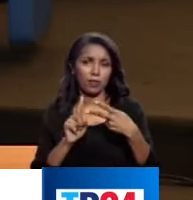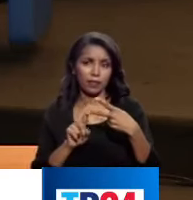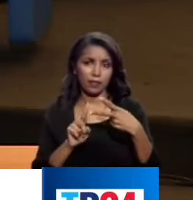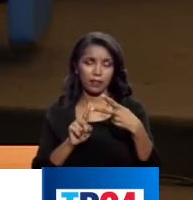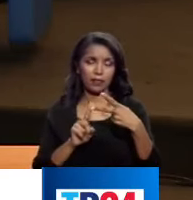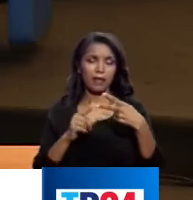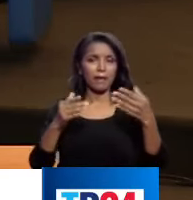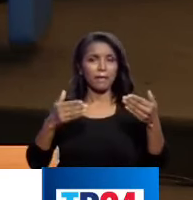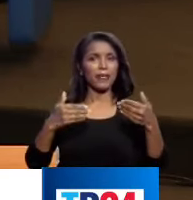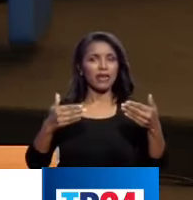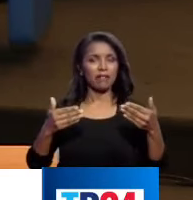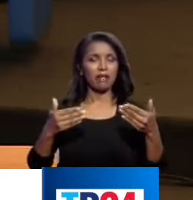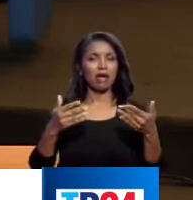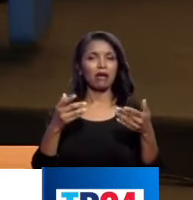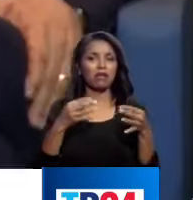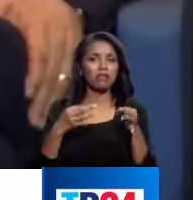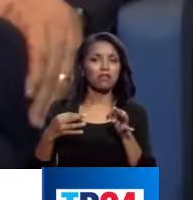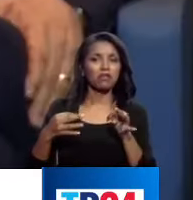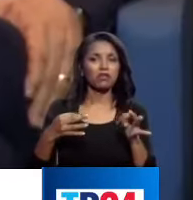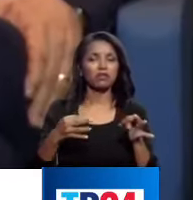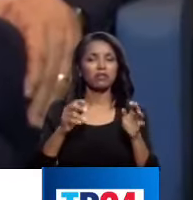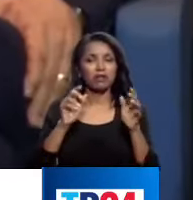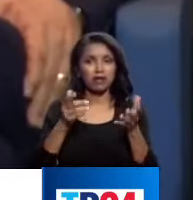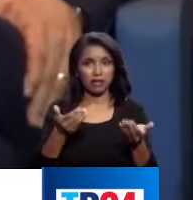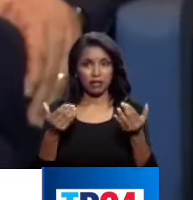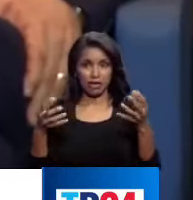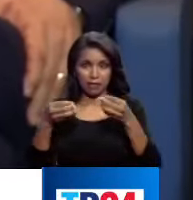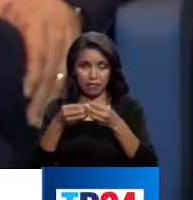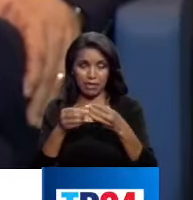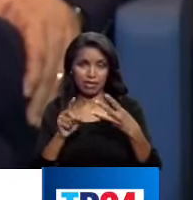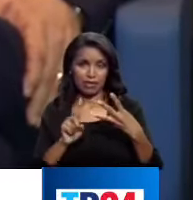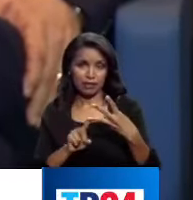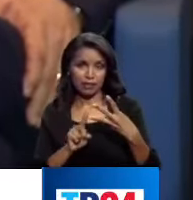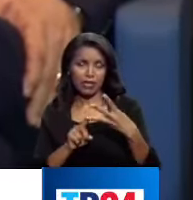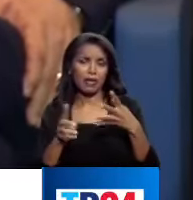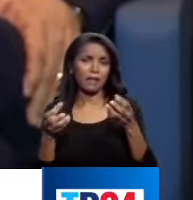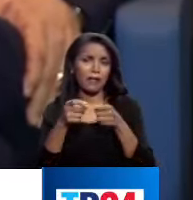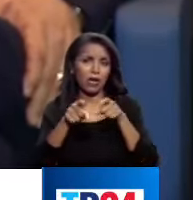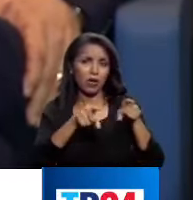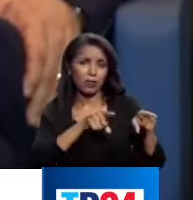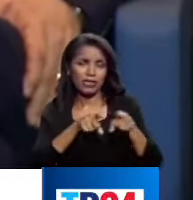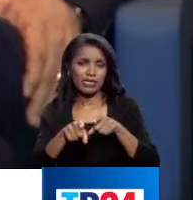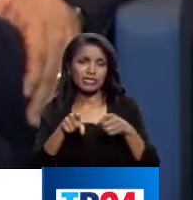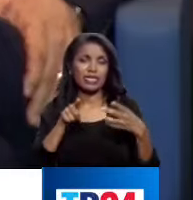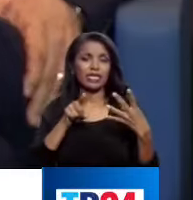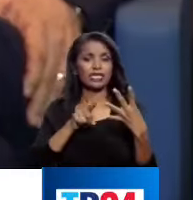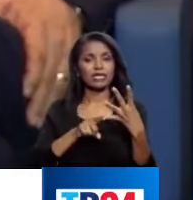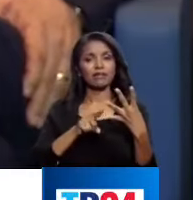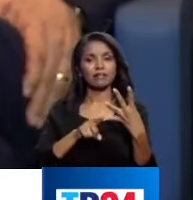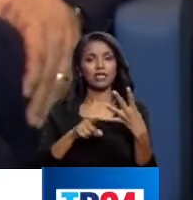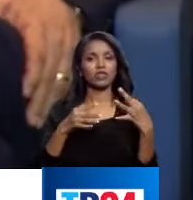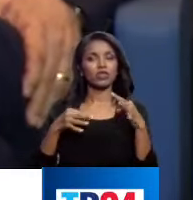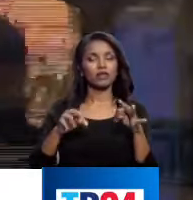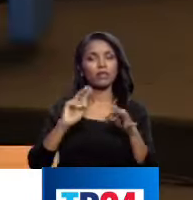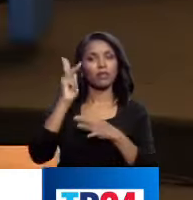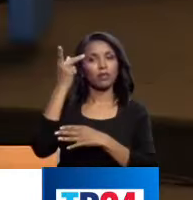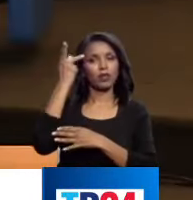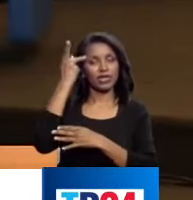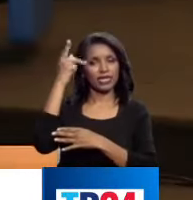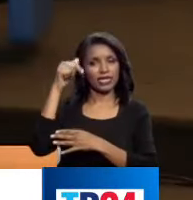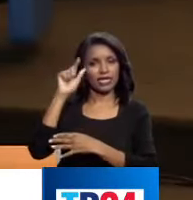de Panamá como destino turístico, elevar la competitividad, calidad y servicio turístico y turismo como política de